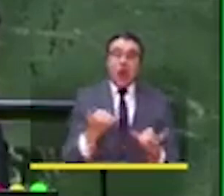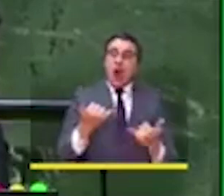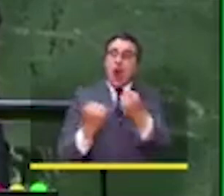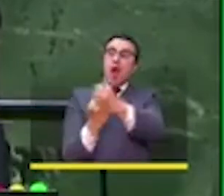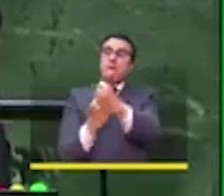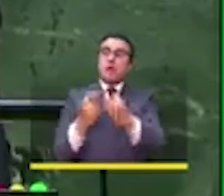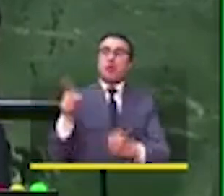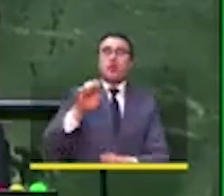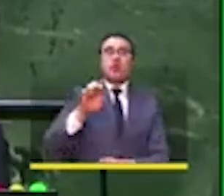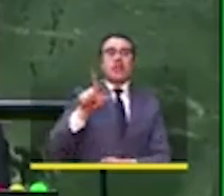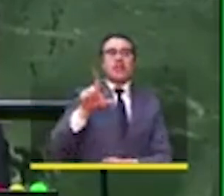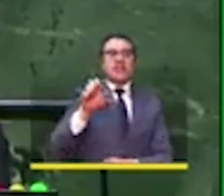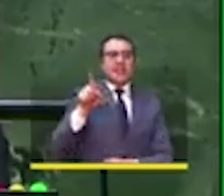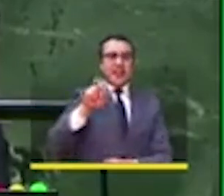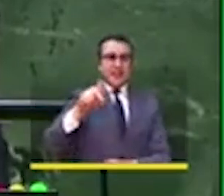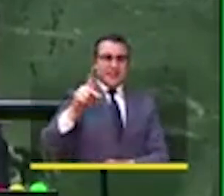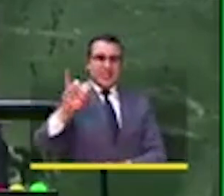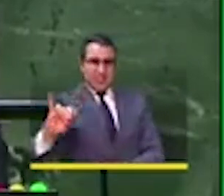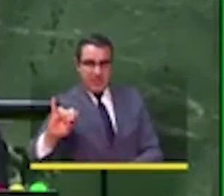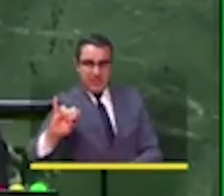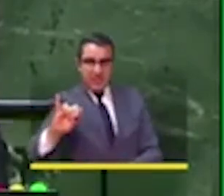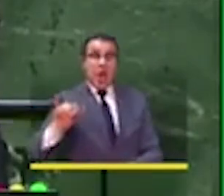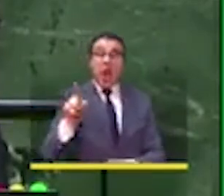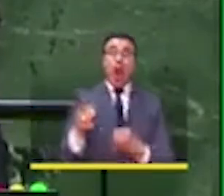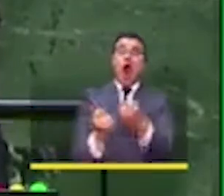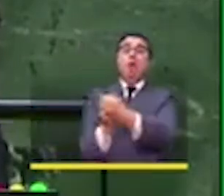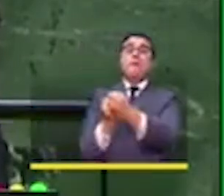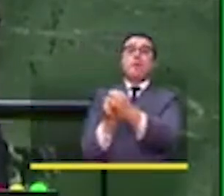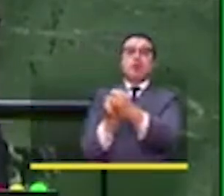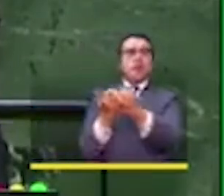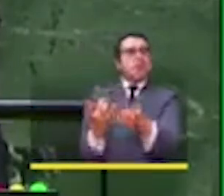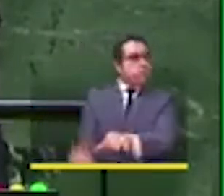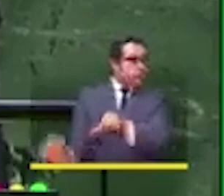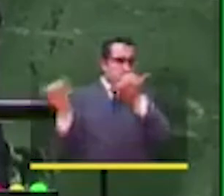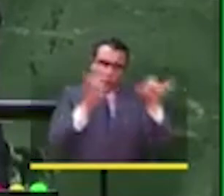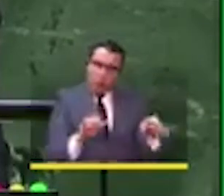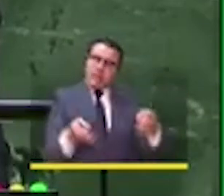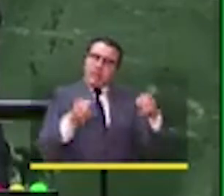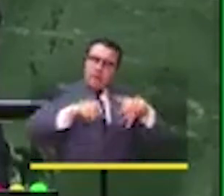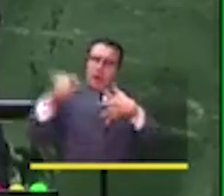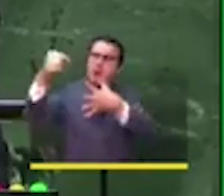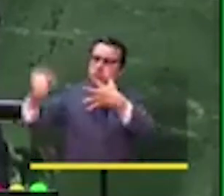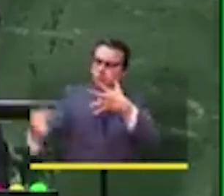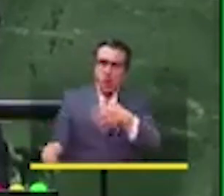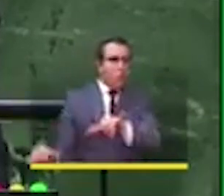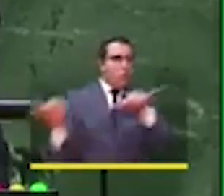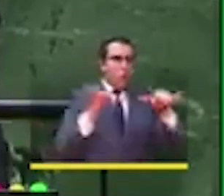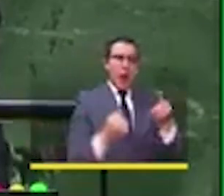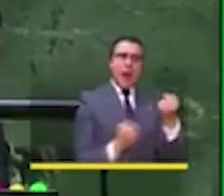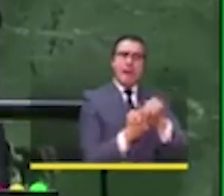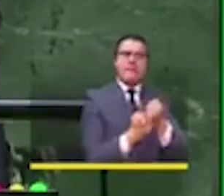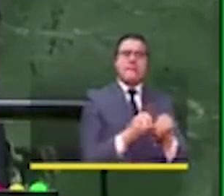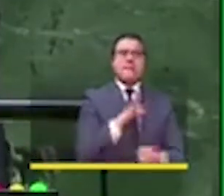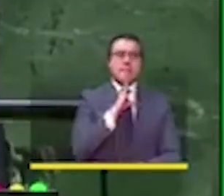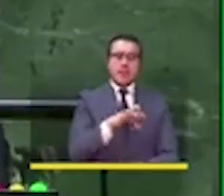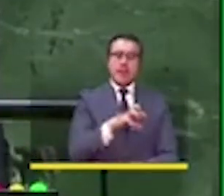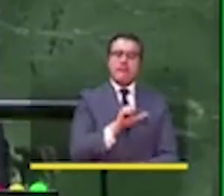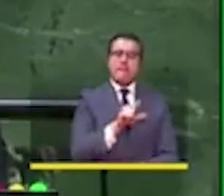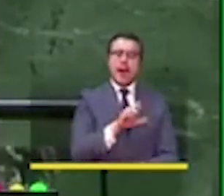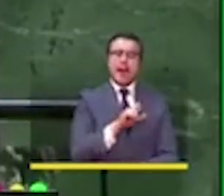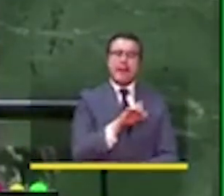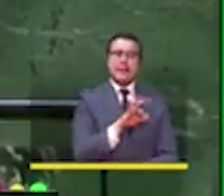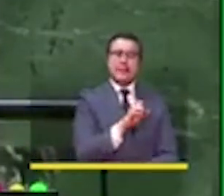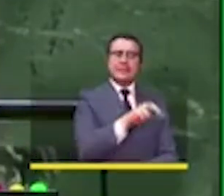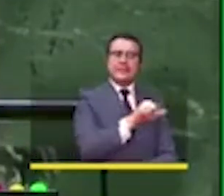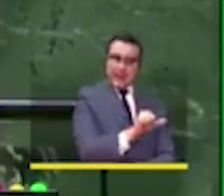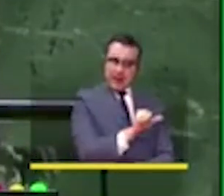Zelensky son las mismas razones con las que se debería defender a Palestina. Se olvidaron